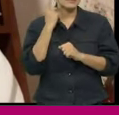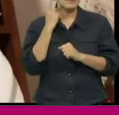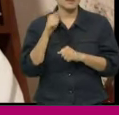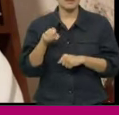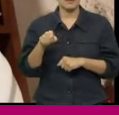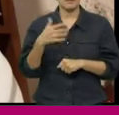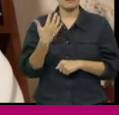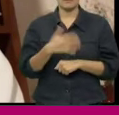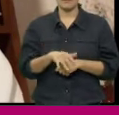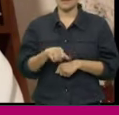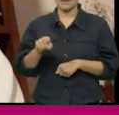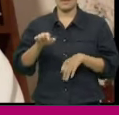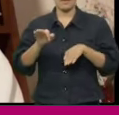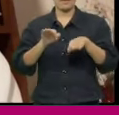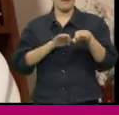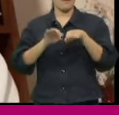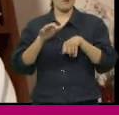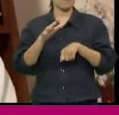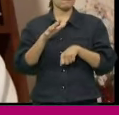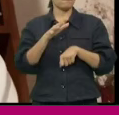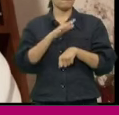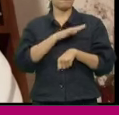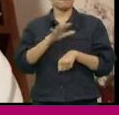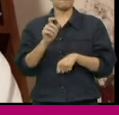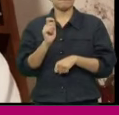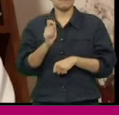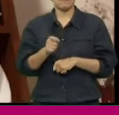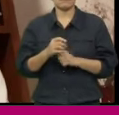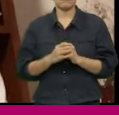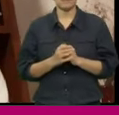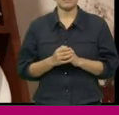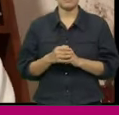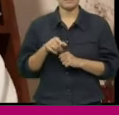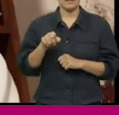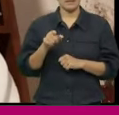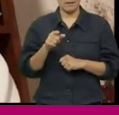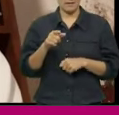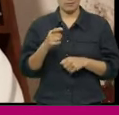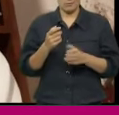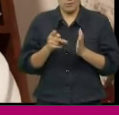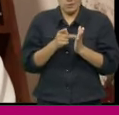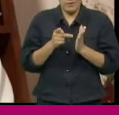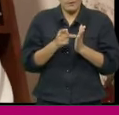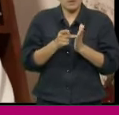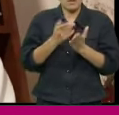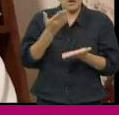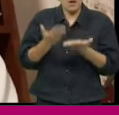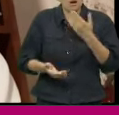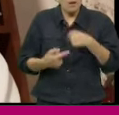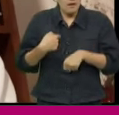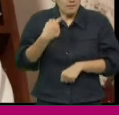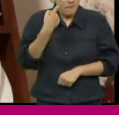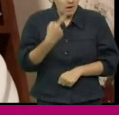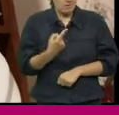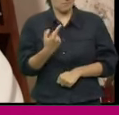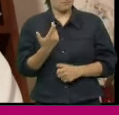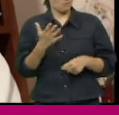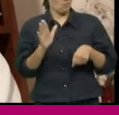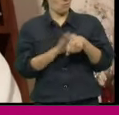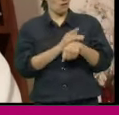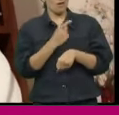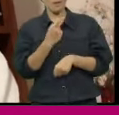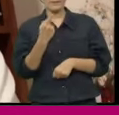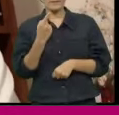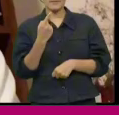más deleznable de esa coalición en no pocas ocasiones. Le sorprende el resultado. Es un resultado que